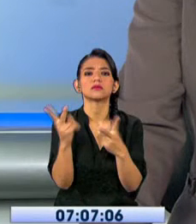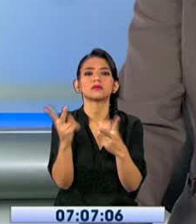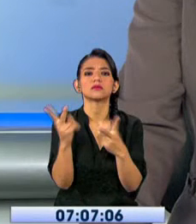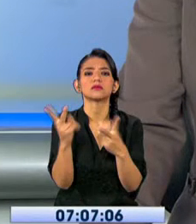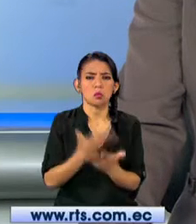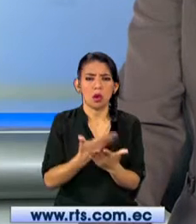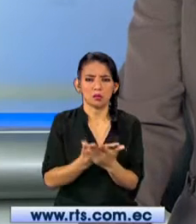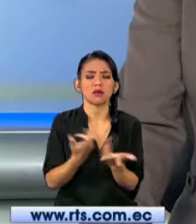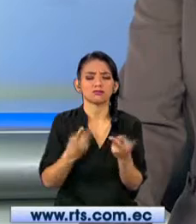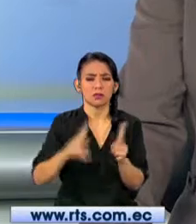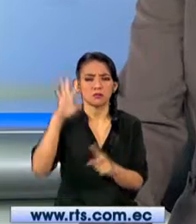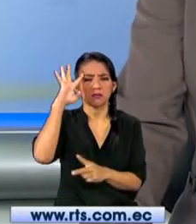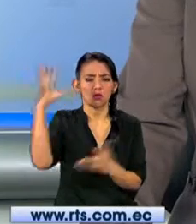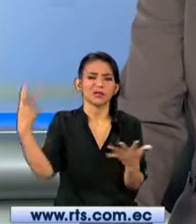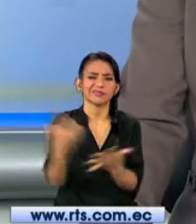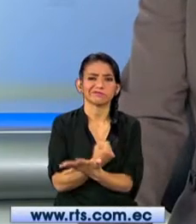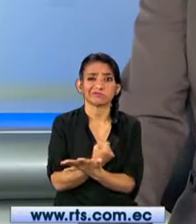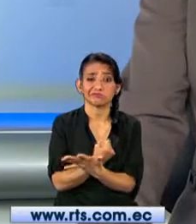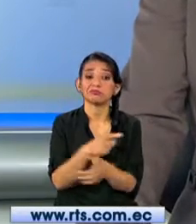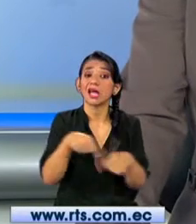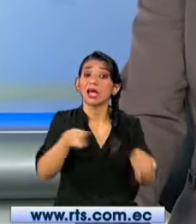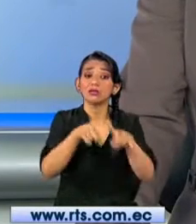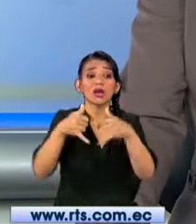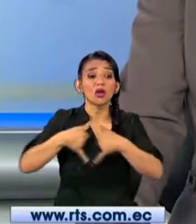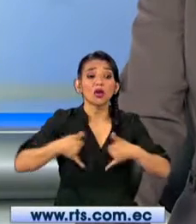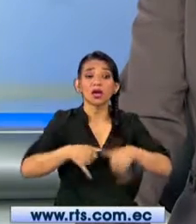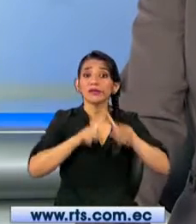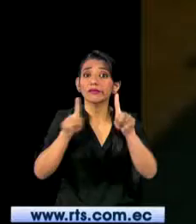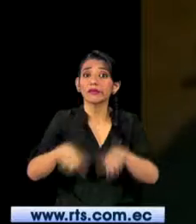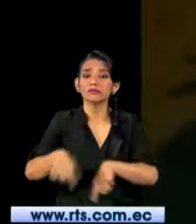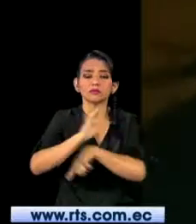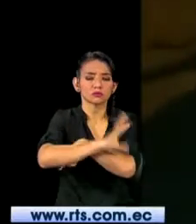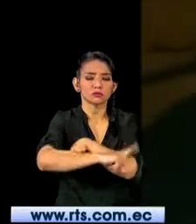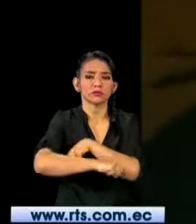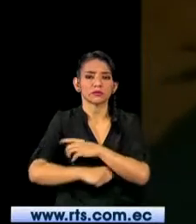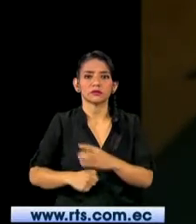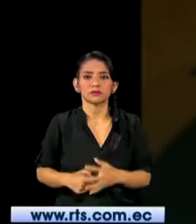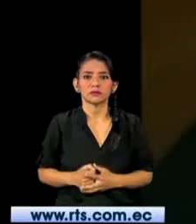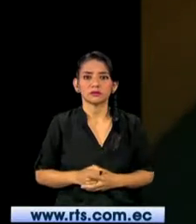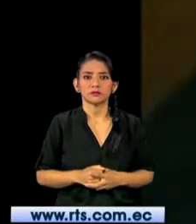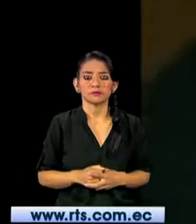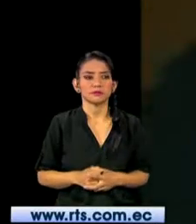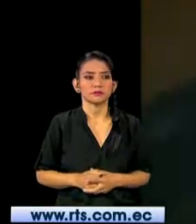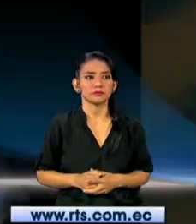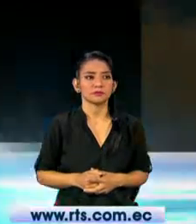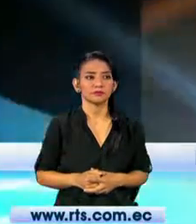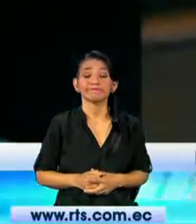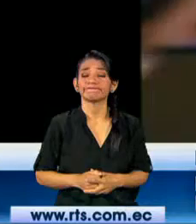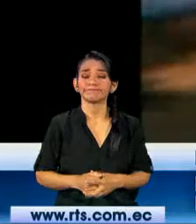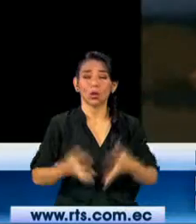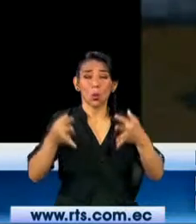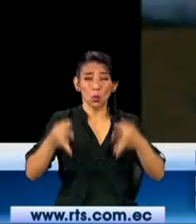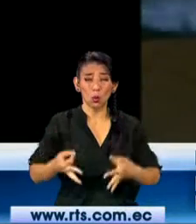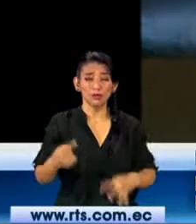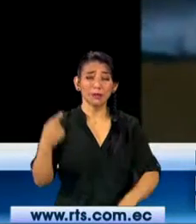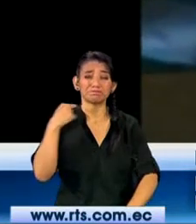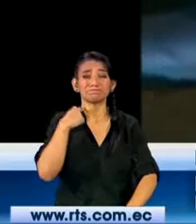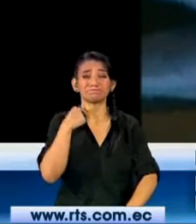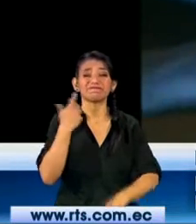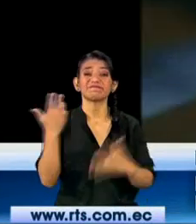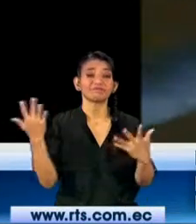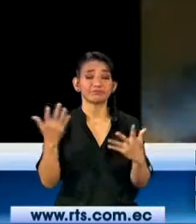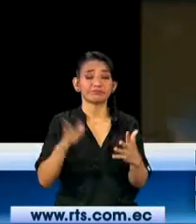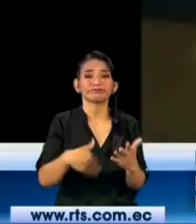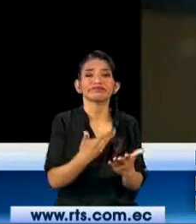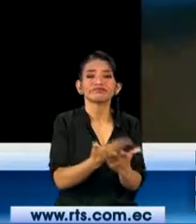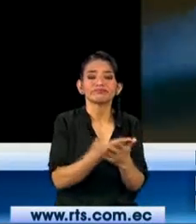de los supuestos robos perpetrados a varios locales de este sector. Fueron sorprendidos cuando aparentemente se dirigían a un